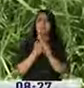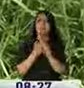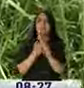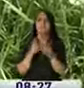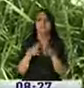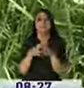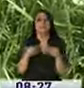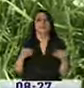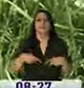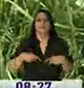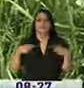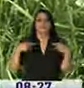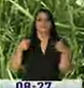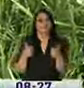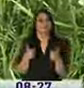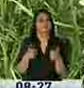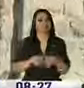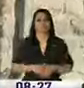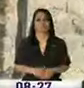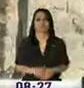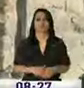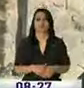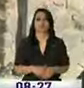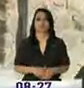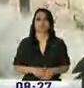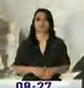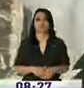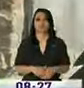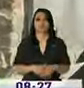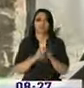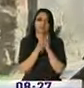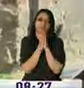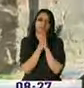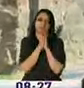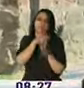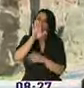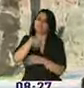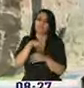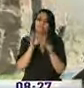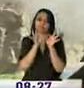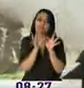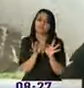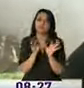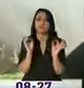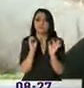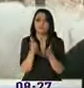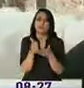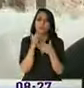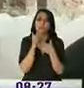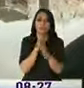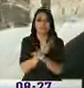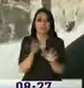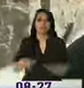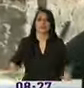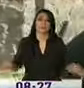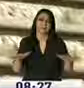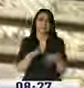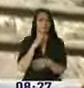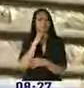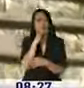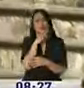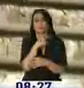vivir decentemente. Queríamos que por caridad vengan a darnos de limpiar todo esto, está bien feo.